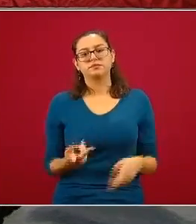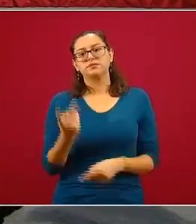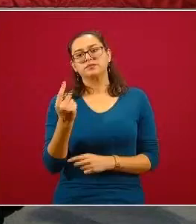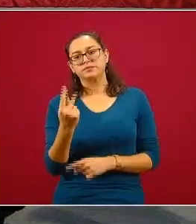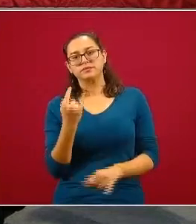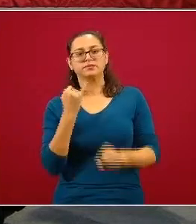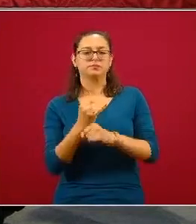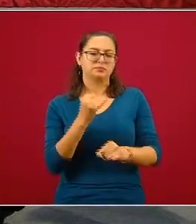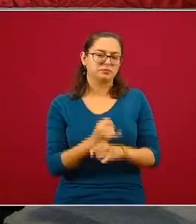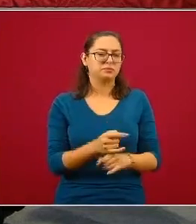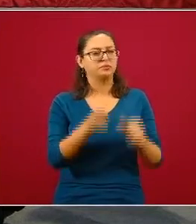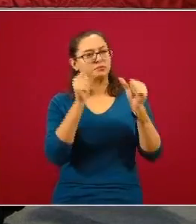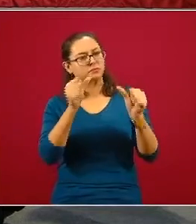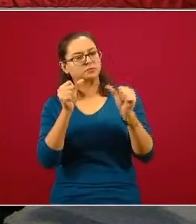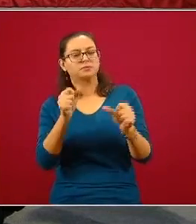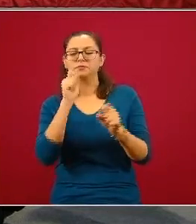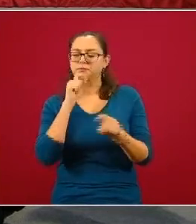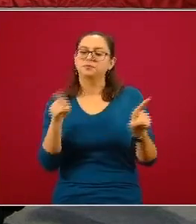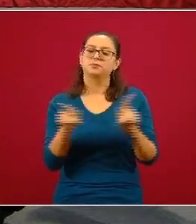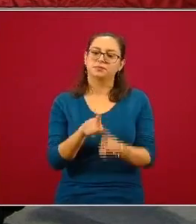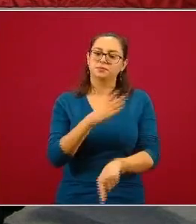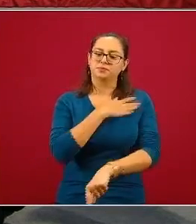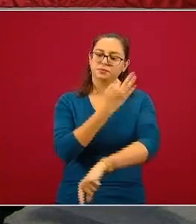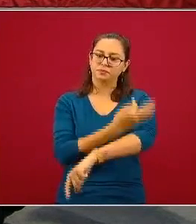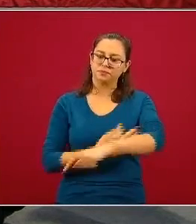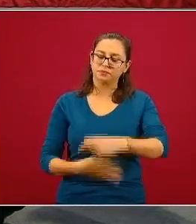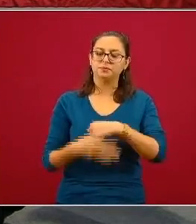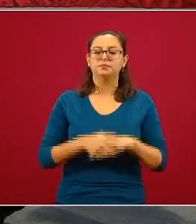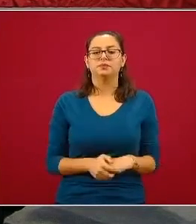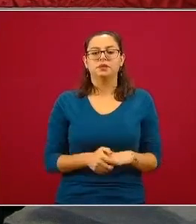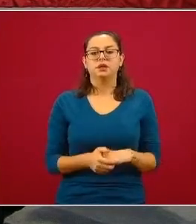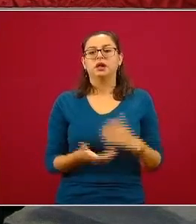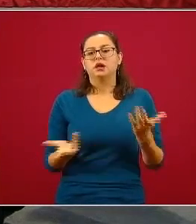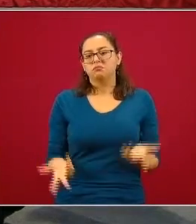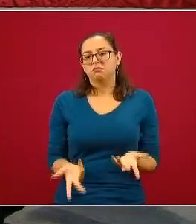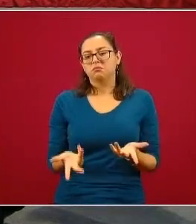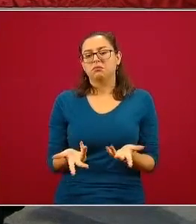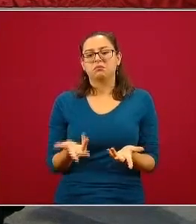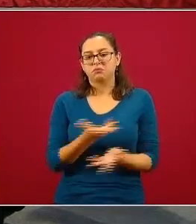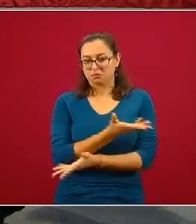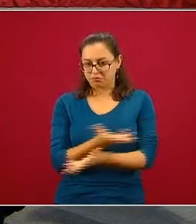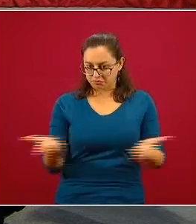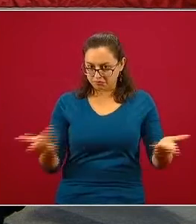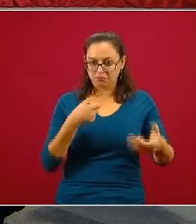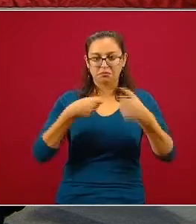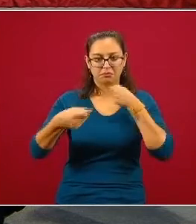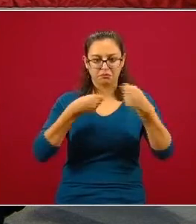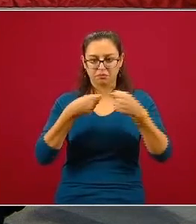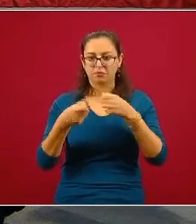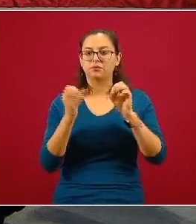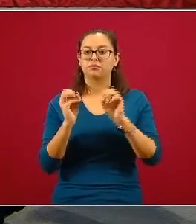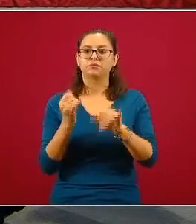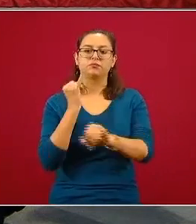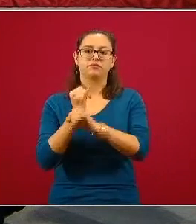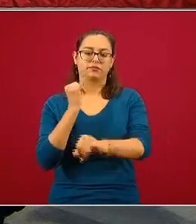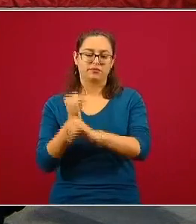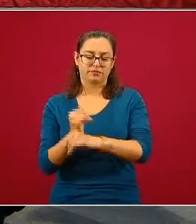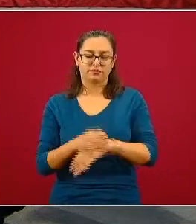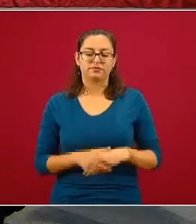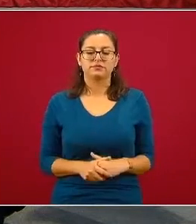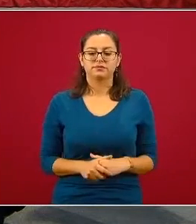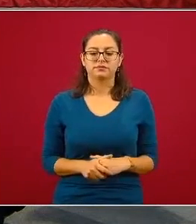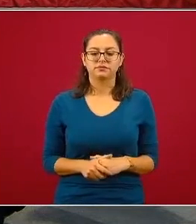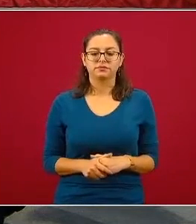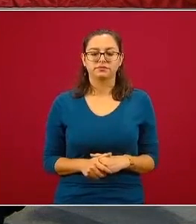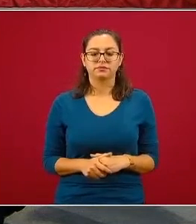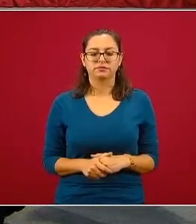de sintonizarnos desde sus domicilios, ya sea a través de los medios de comunicación aquí representados o de las redes sociales